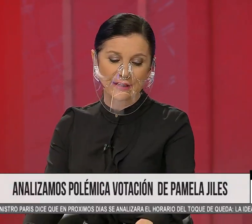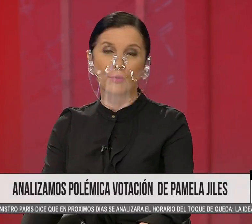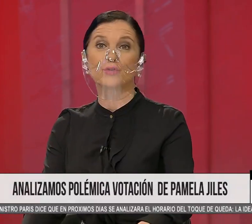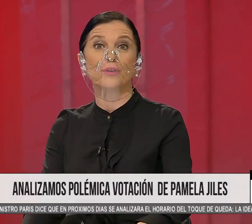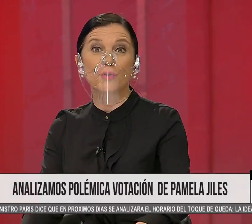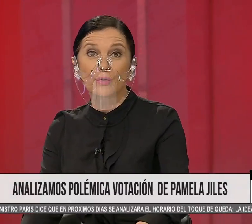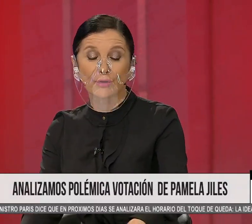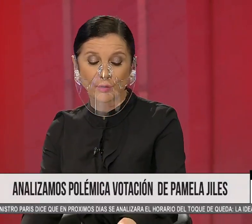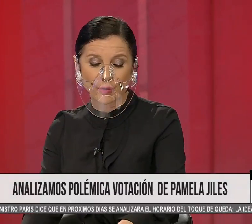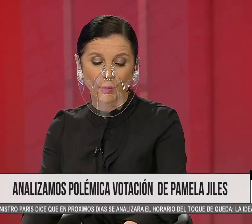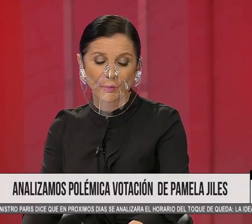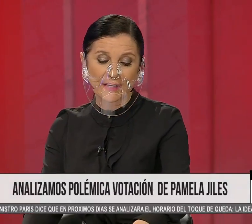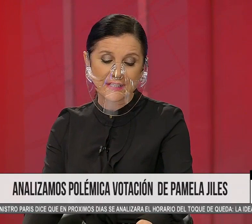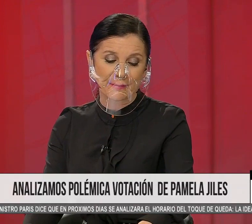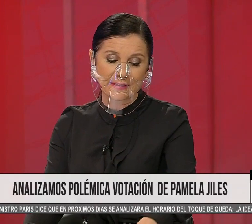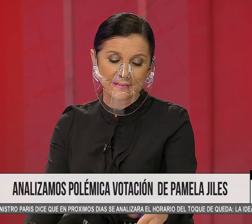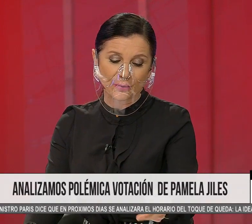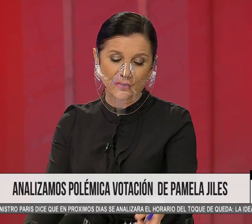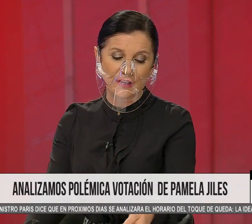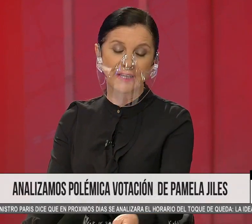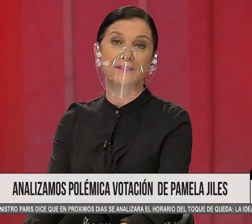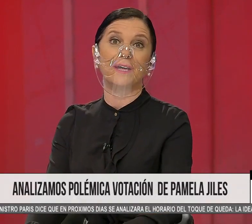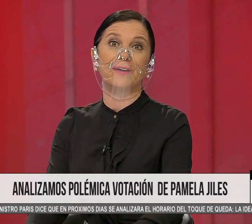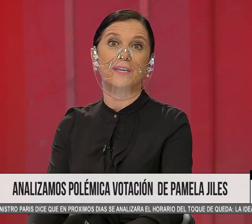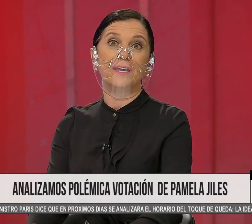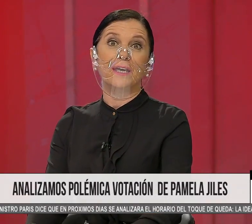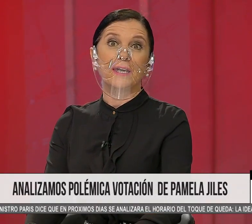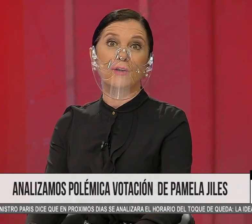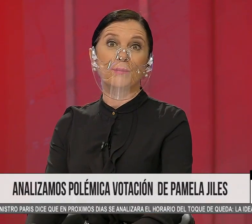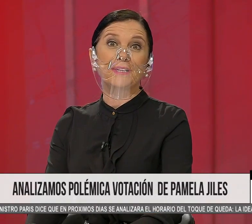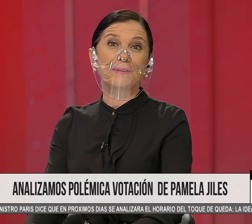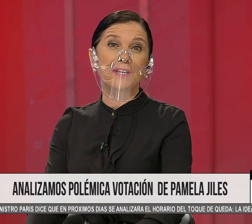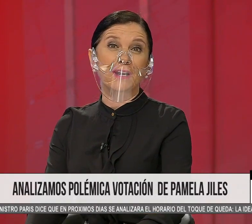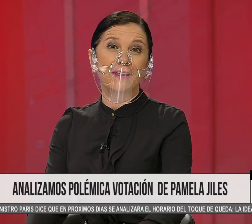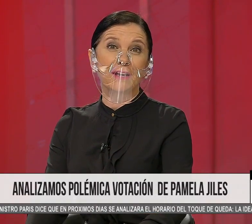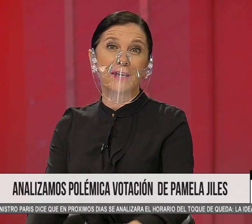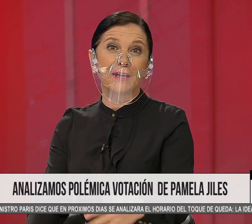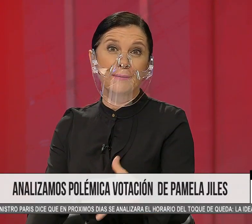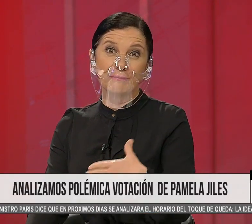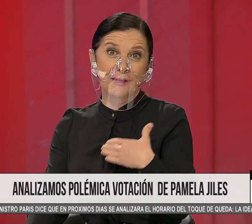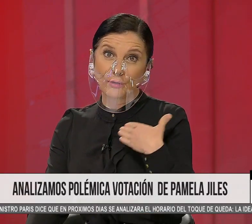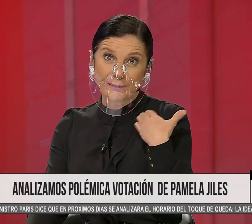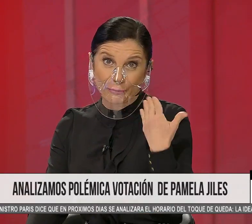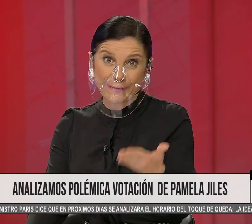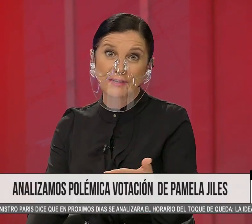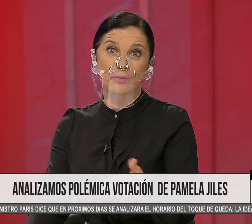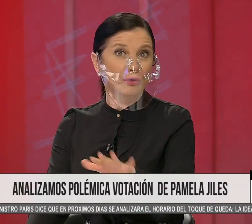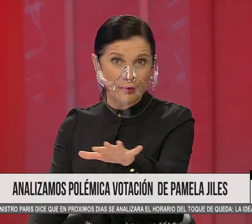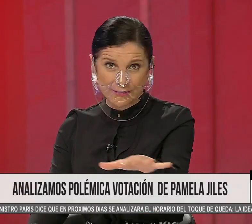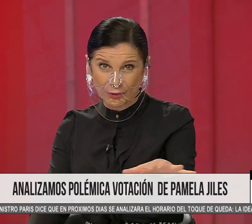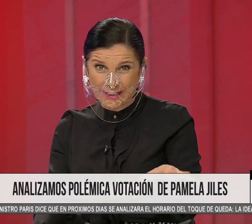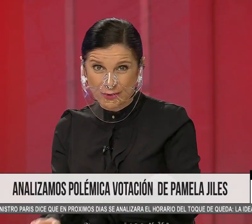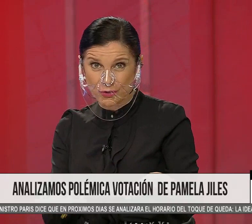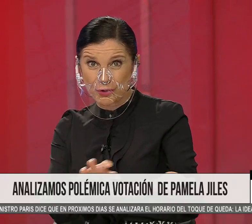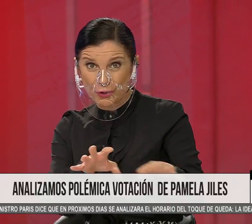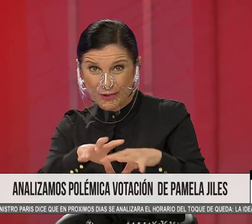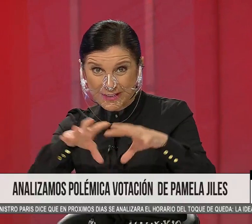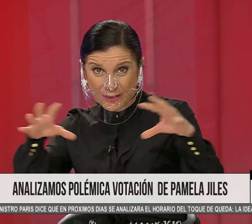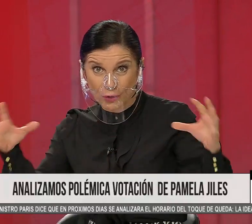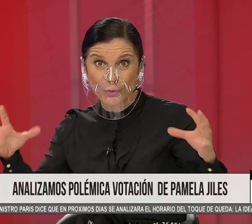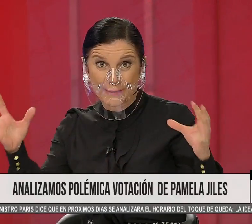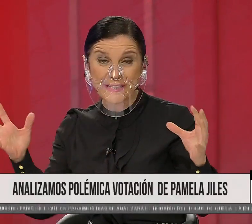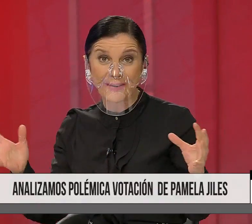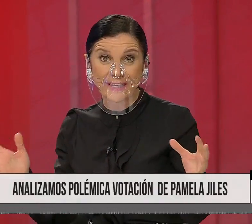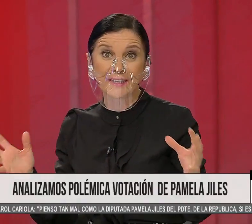expresaba discursos de odio o derechamente situaciones que estaban completamente erradas, dando datos falsos, no estoy diciendo este caso, sino que